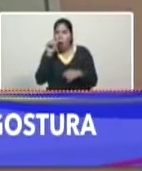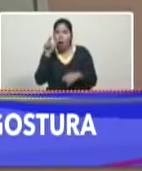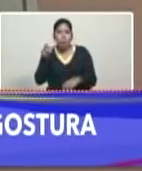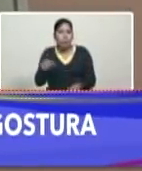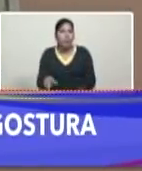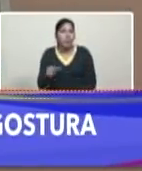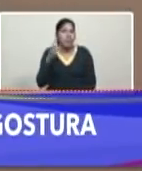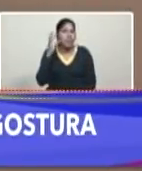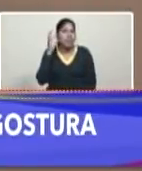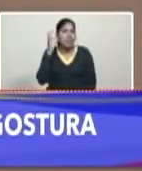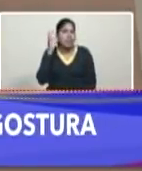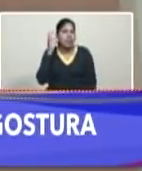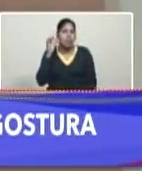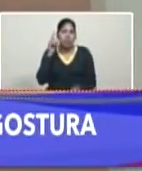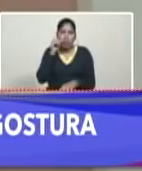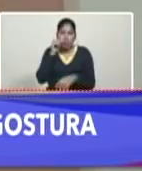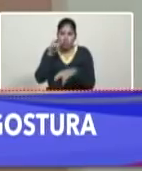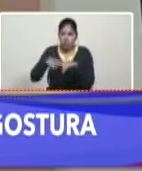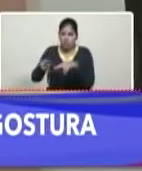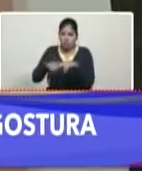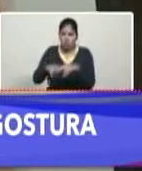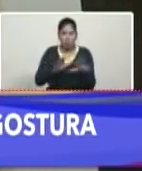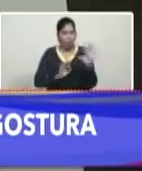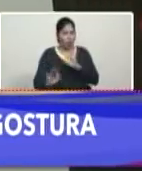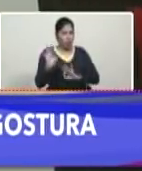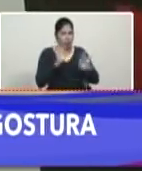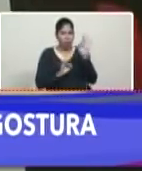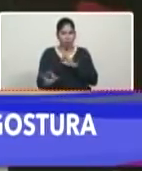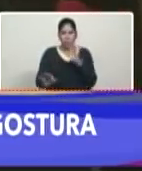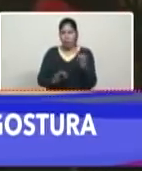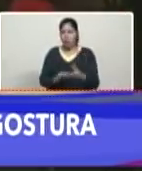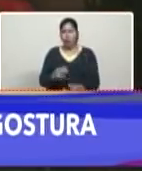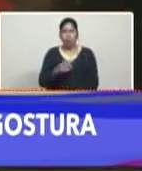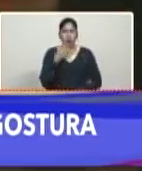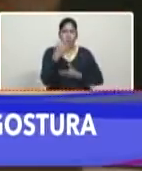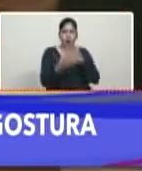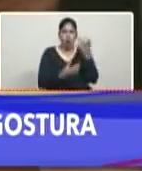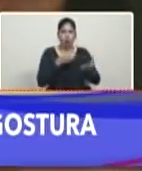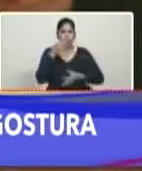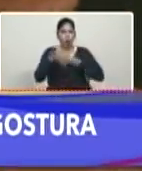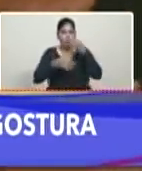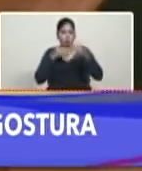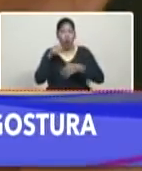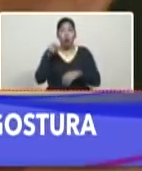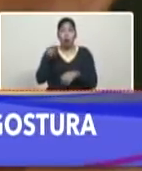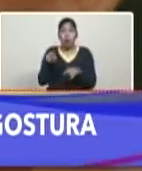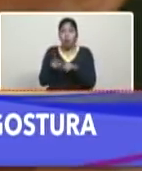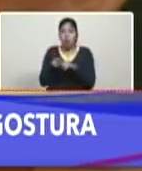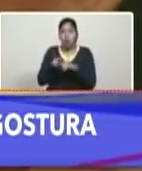Rodríguez. Un aplauso a este niño Bolívar. Niño Bolívar.